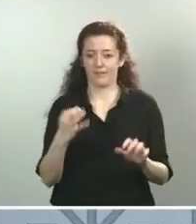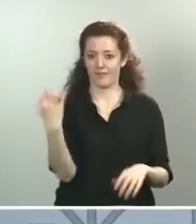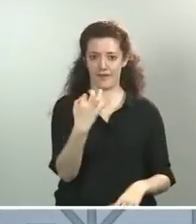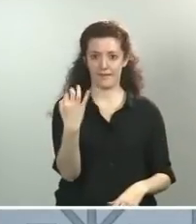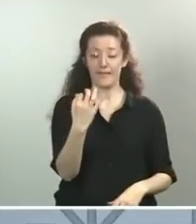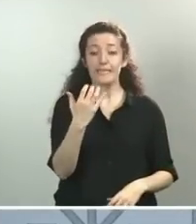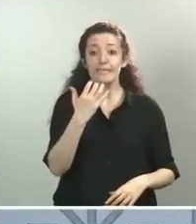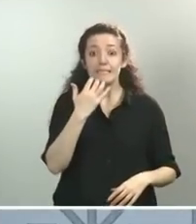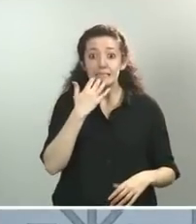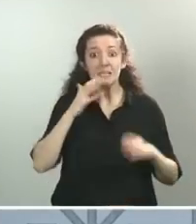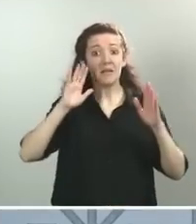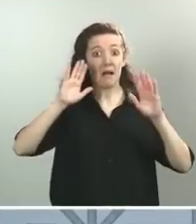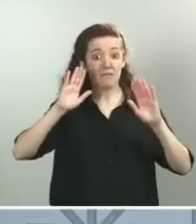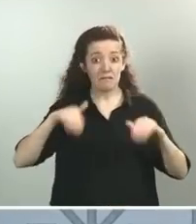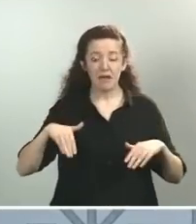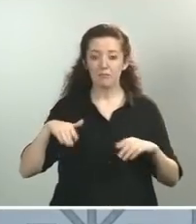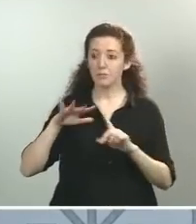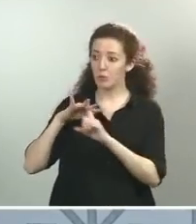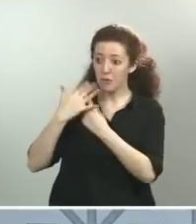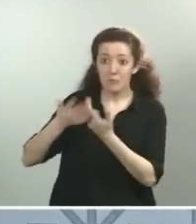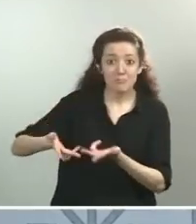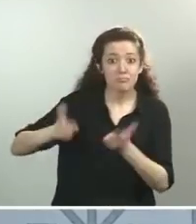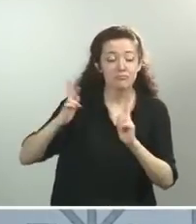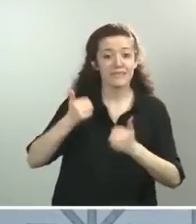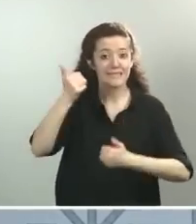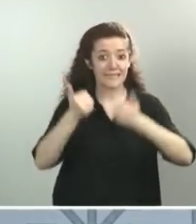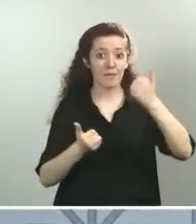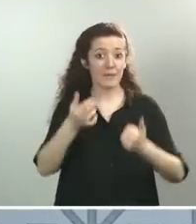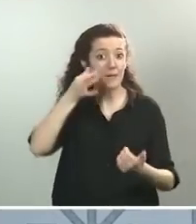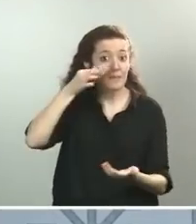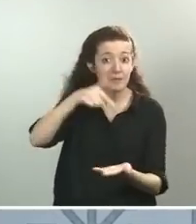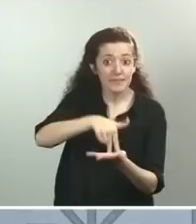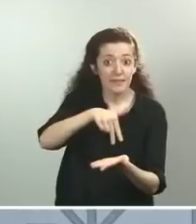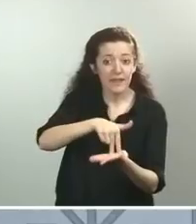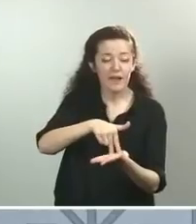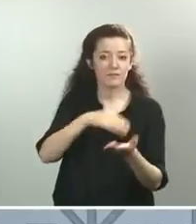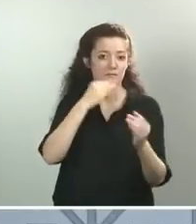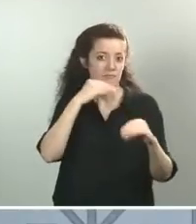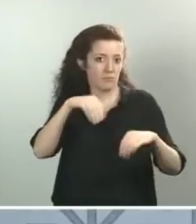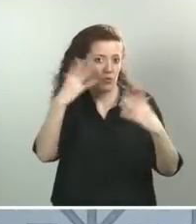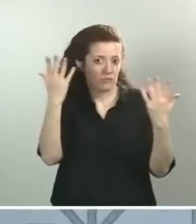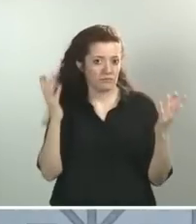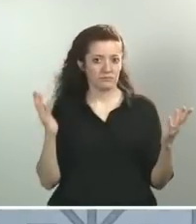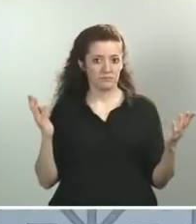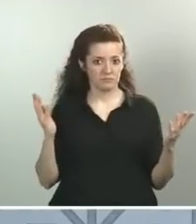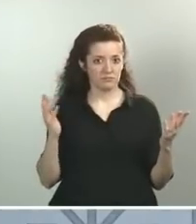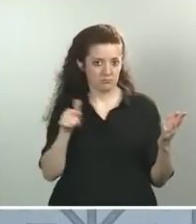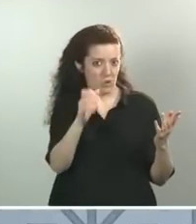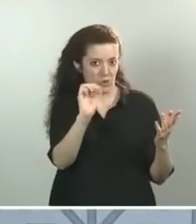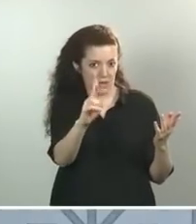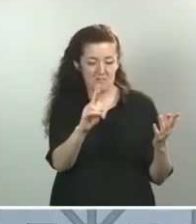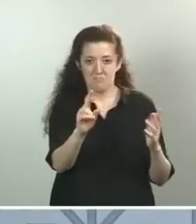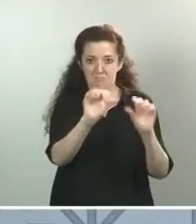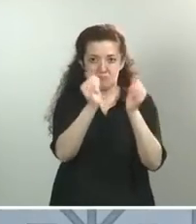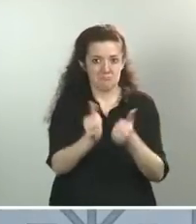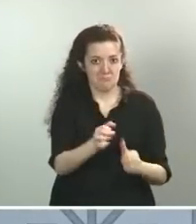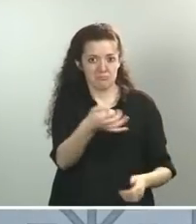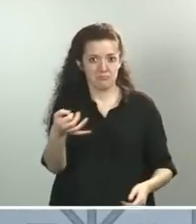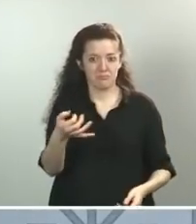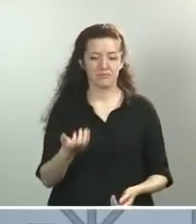maneras, de maneras, con precauciones que he señalado, pues, tamén podría ser. En cualquier caso,